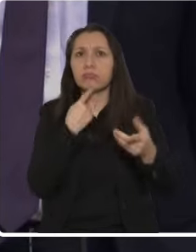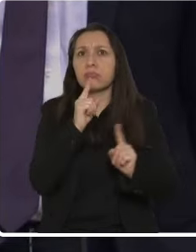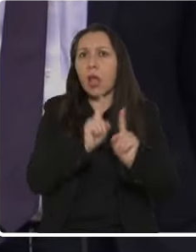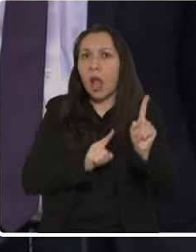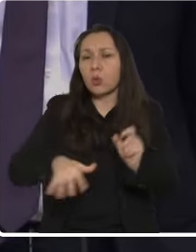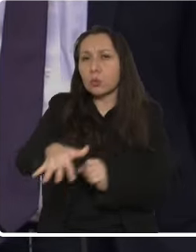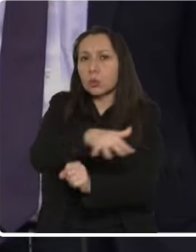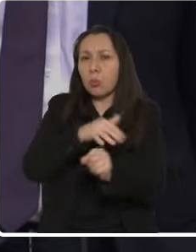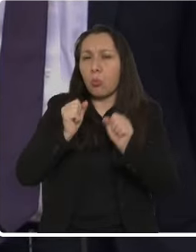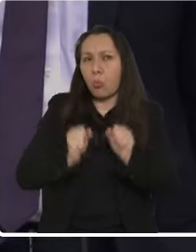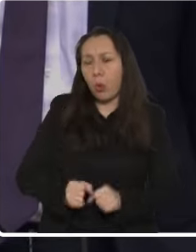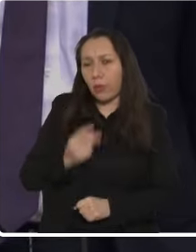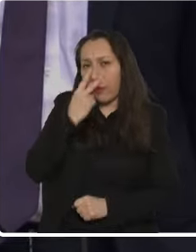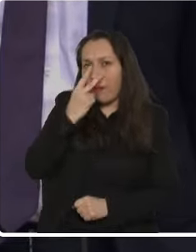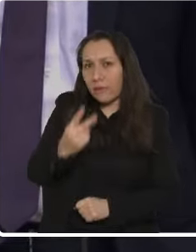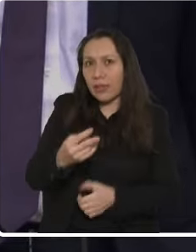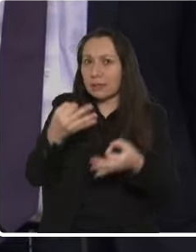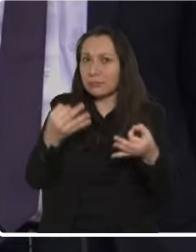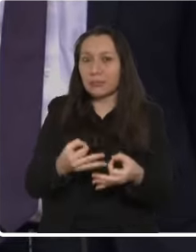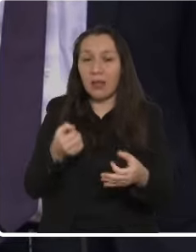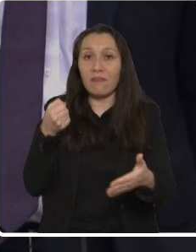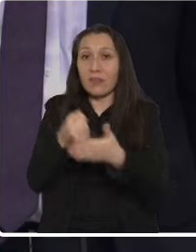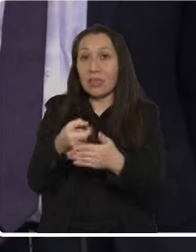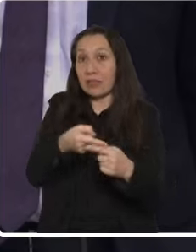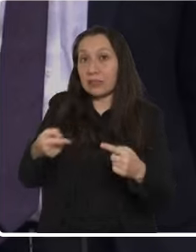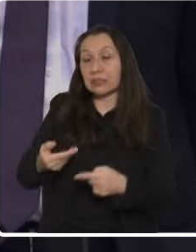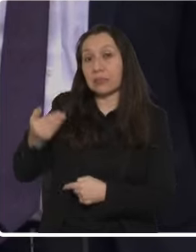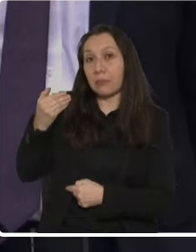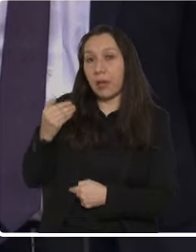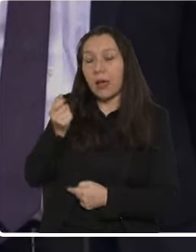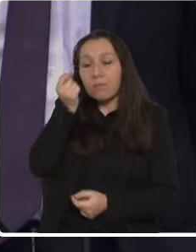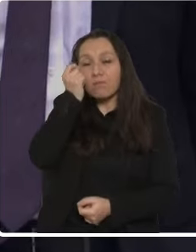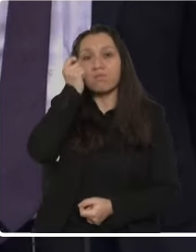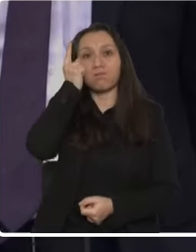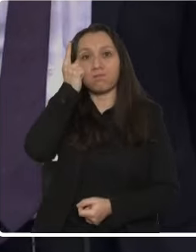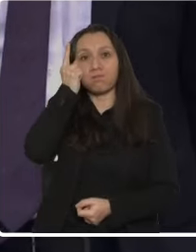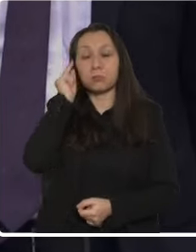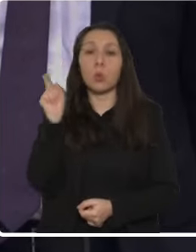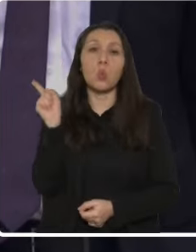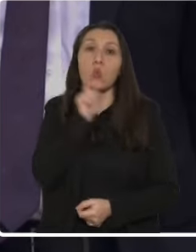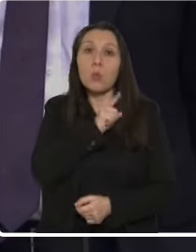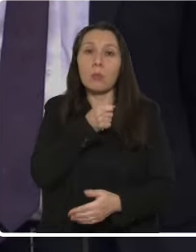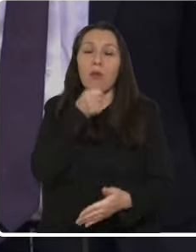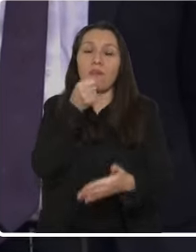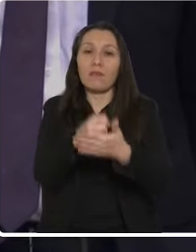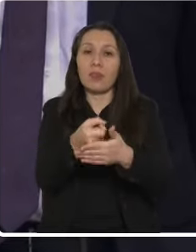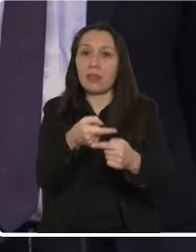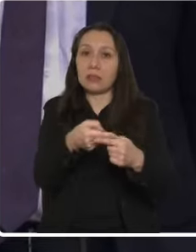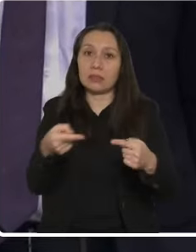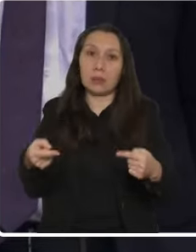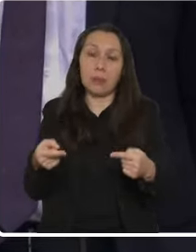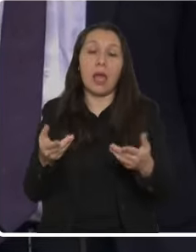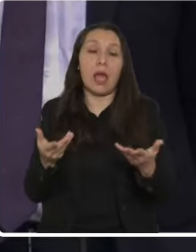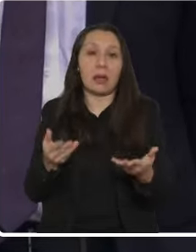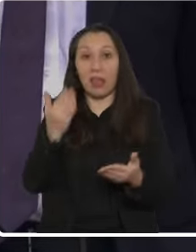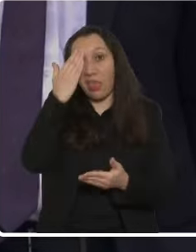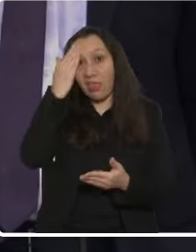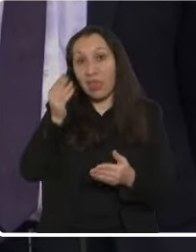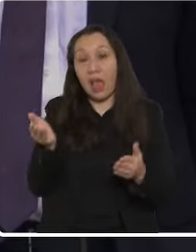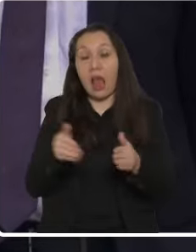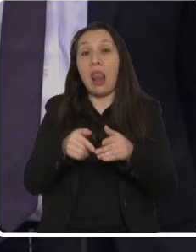alguna situación que uno pueda observar directamente este fin de semana, tomando en cuenta que fue el último fin de semana, independiente que haya un día